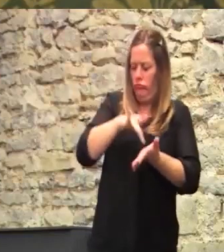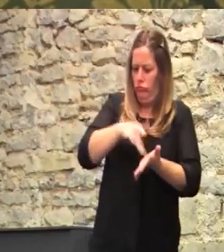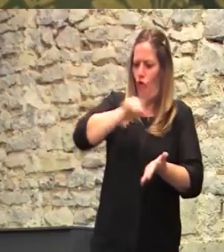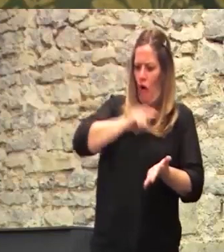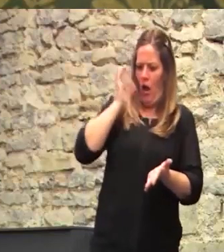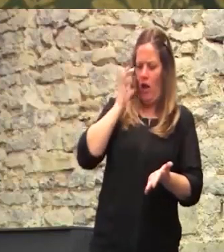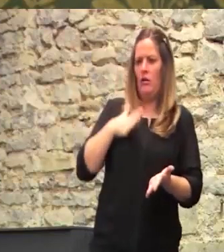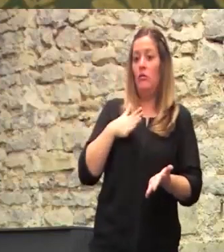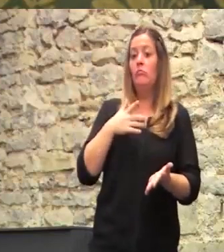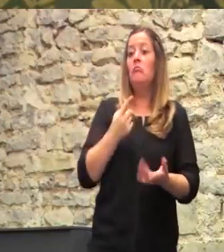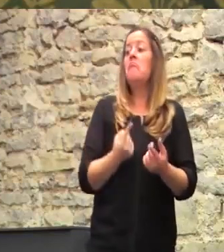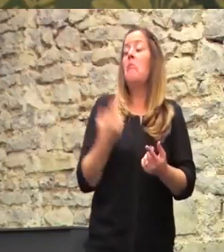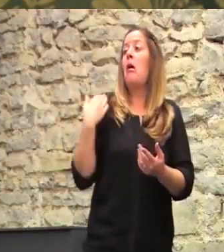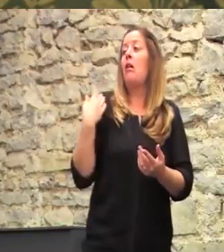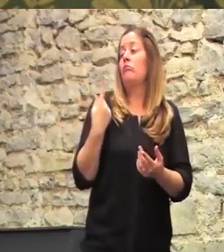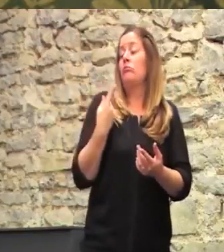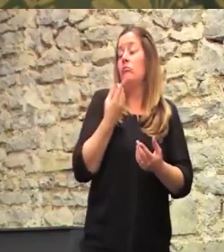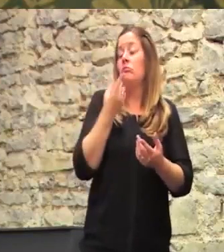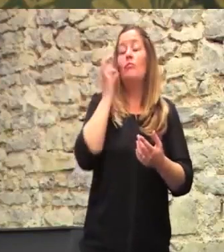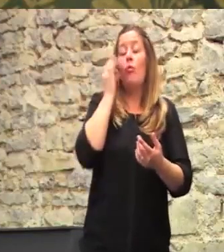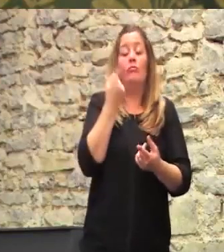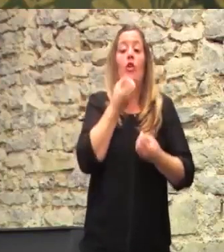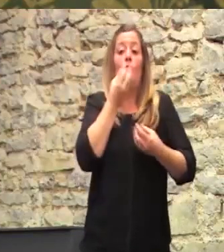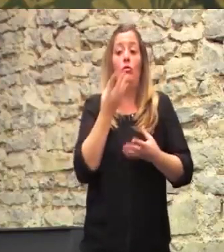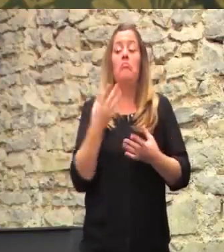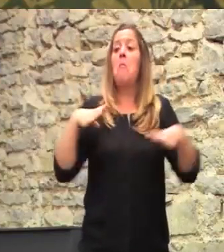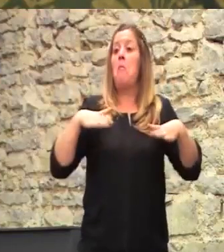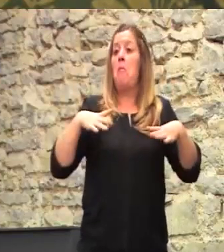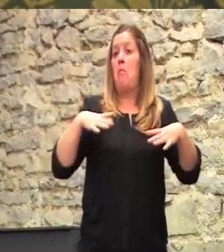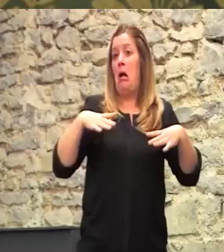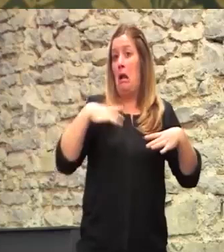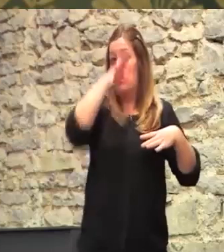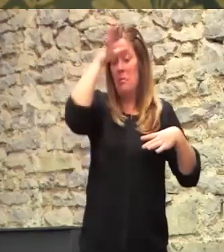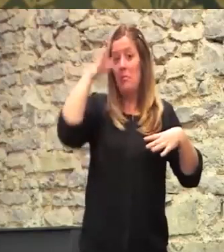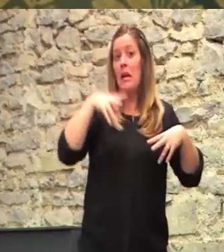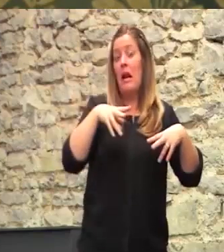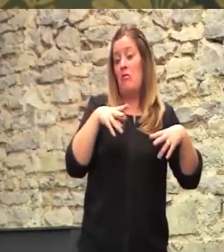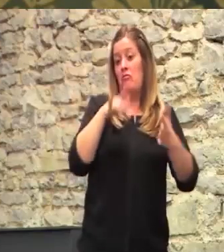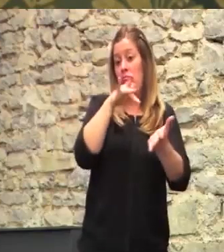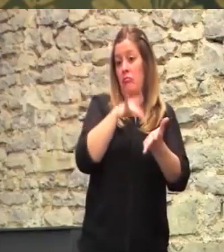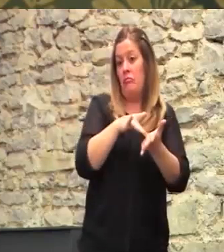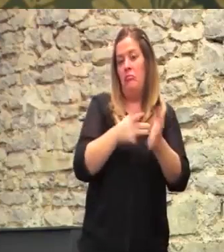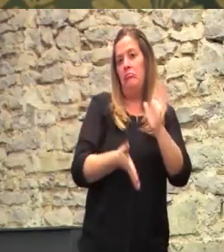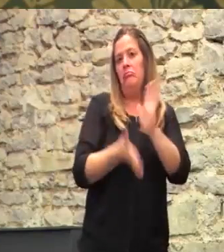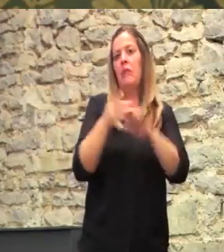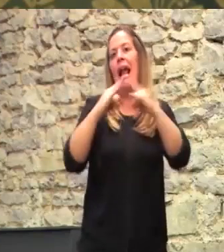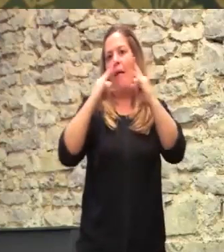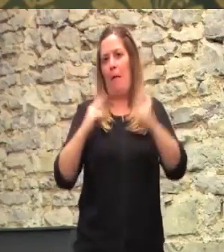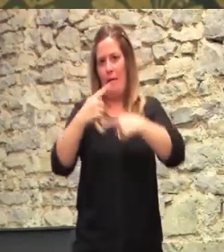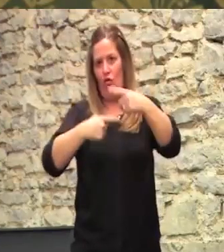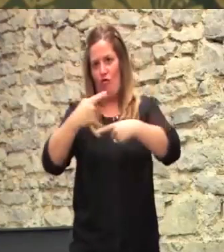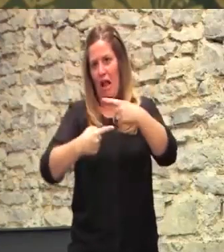que cuando vinieron las vacaciones del verano todas las familias se fue de campamento a la sierra